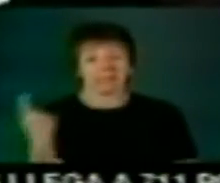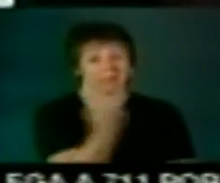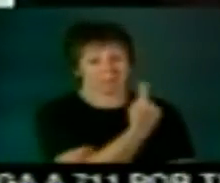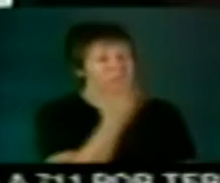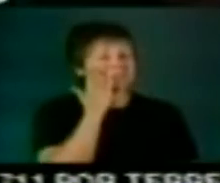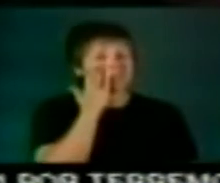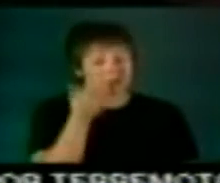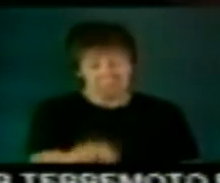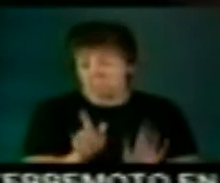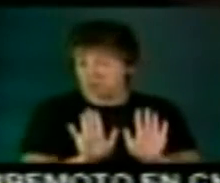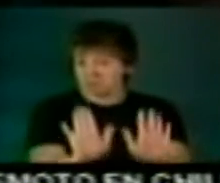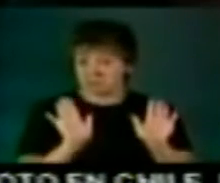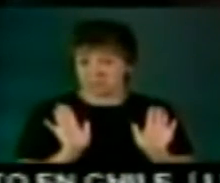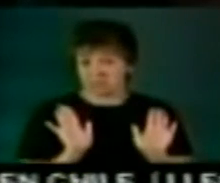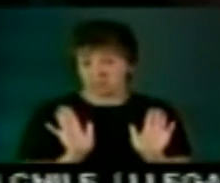Esto es así